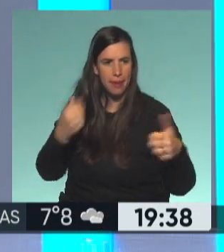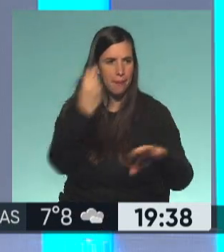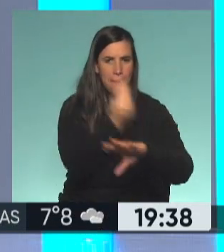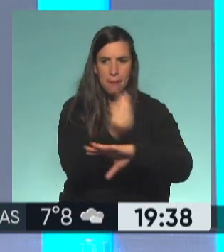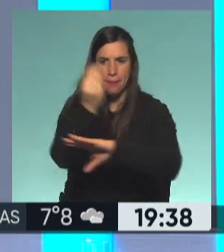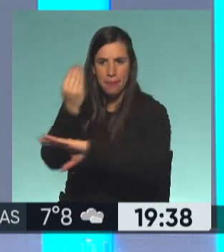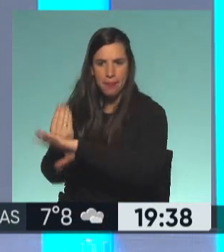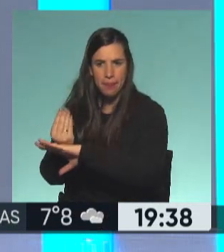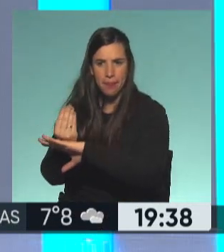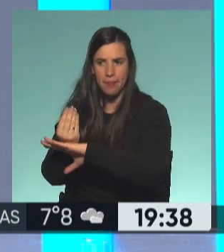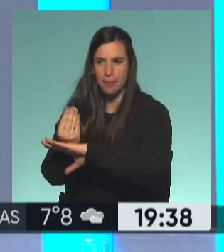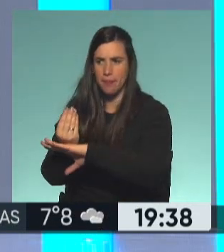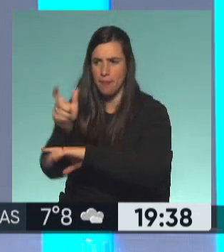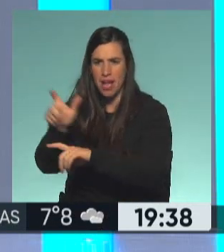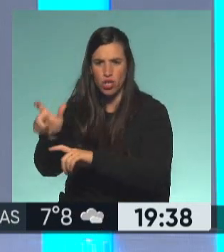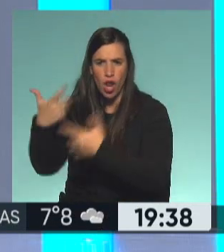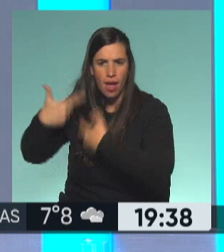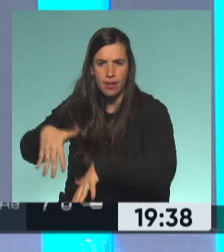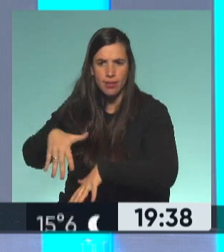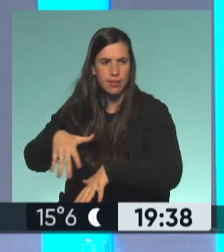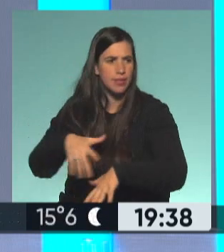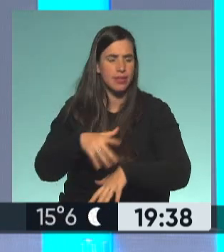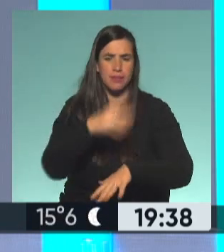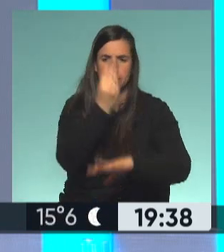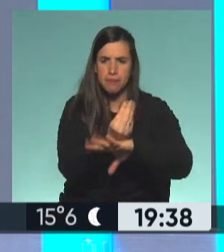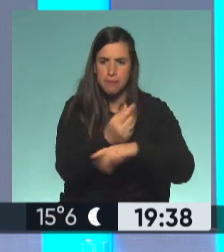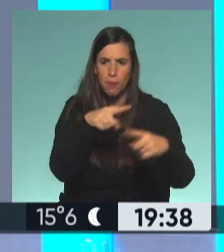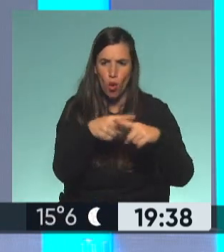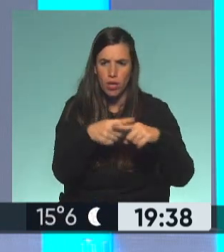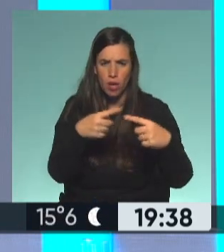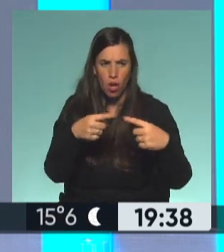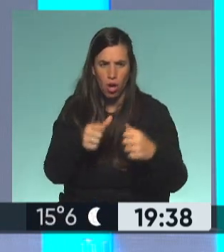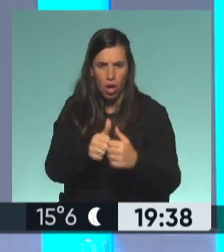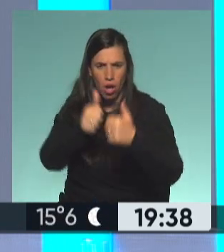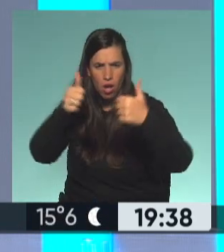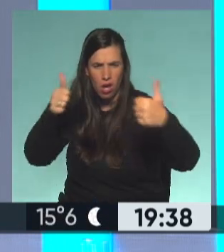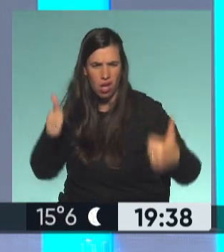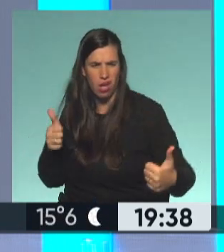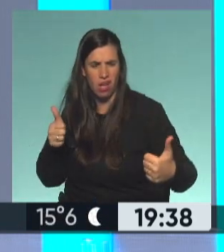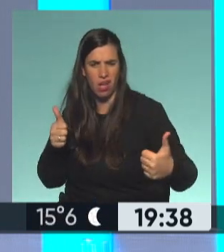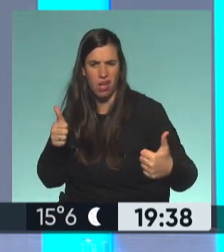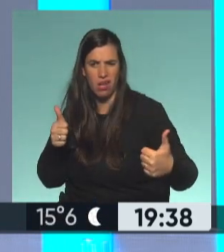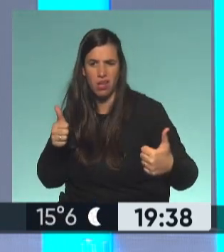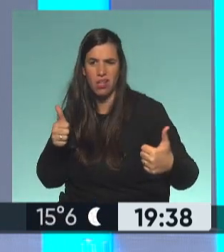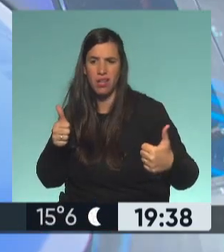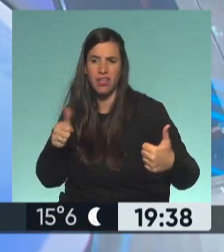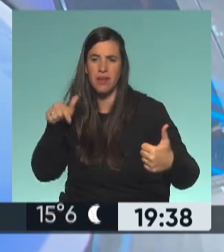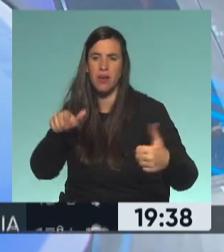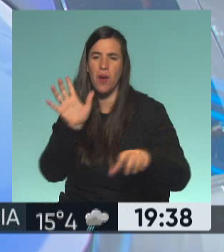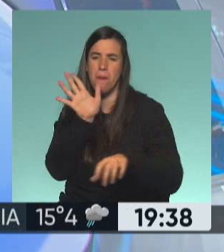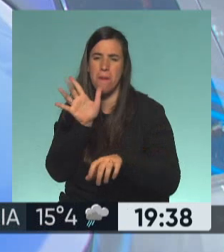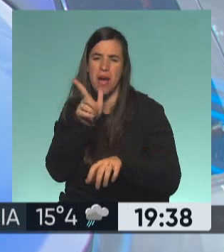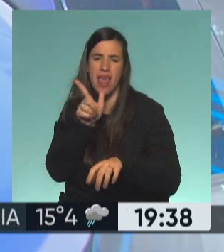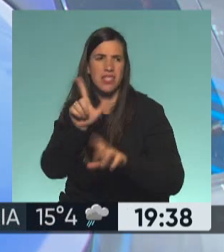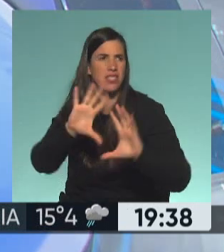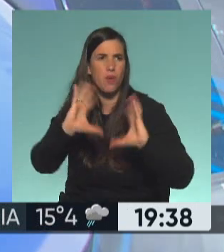la población es cada vez mayor y pareciera que viven en dos mundos. Eso te alimenta la lógica de la antipolítica.